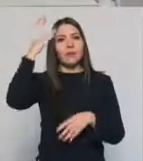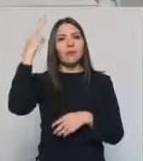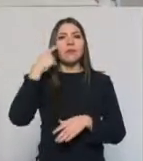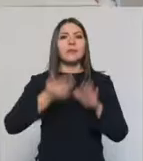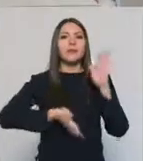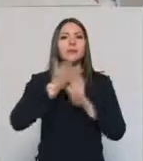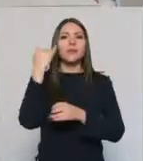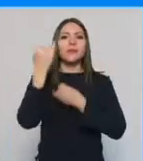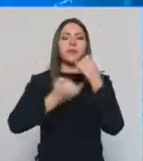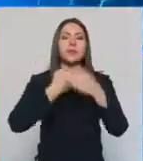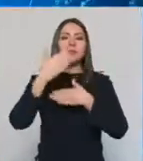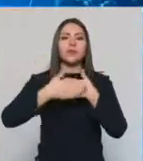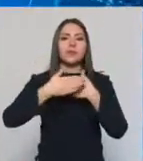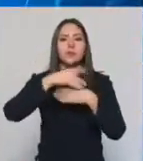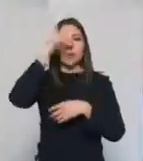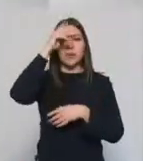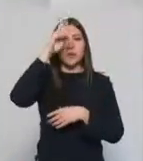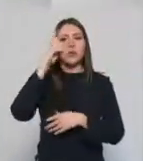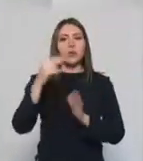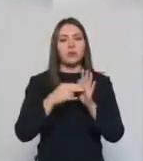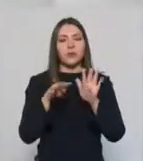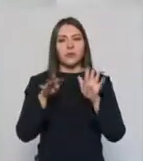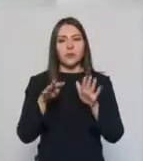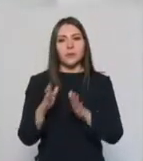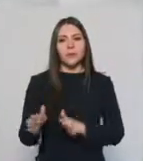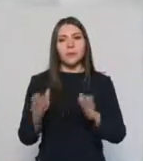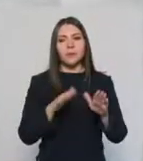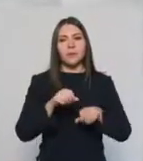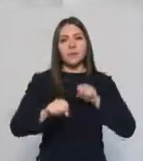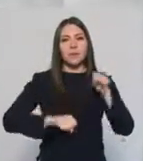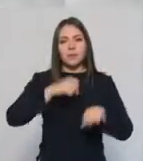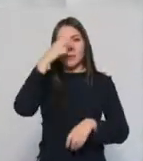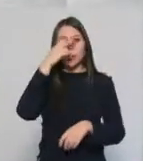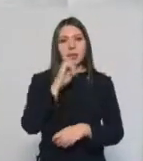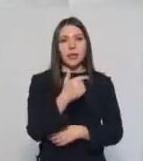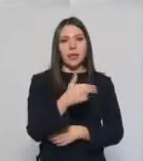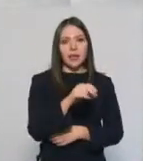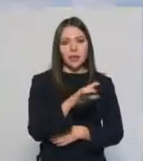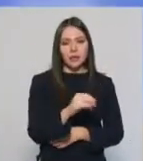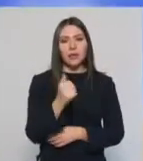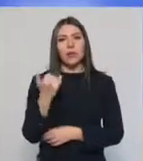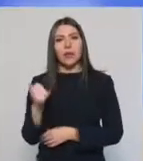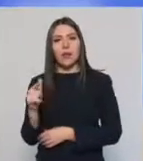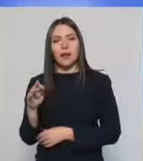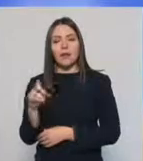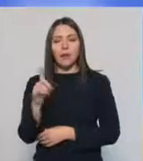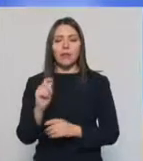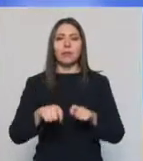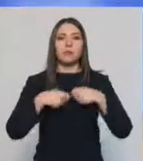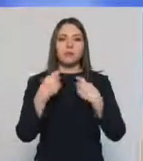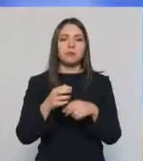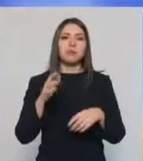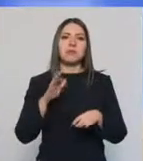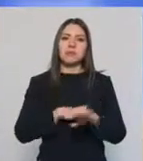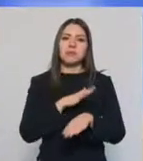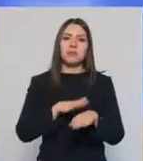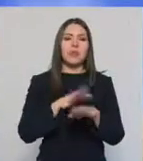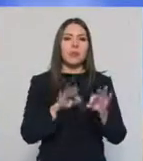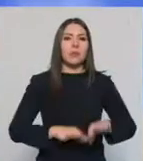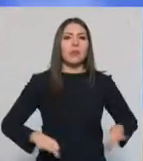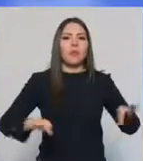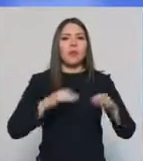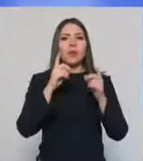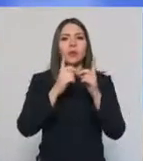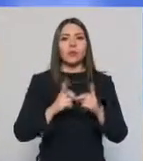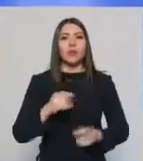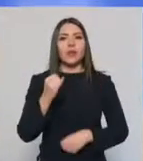Panamericanos de Lima 2019. Los ciclistas mexicanos Ignacio Sarabia y Alfredo Aguirre obtuvieron resultados importantes en el torneo